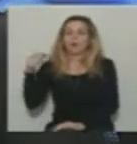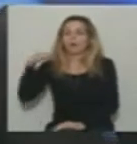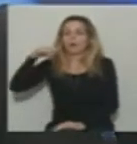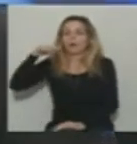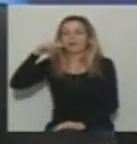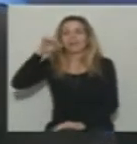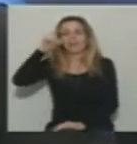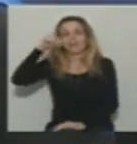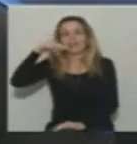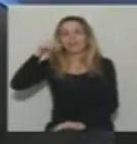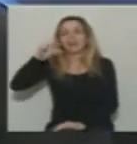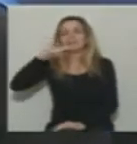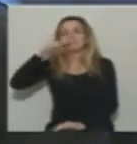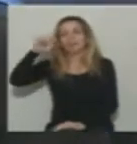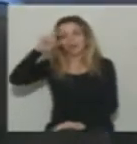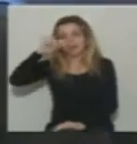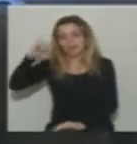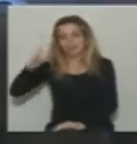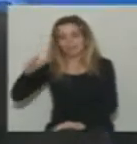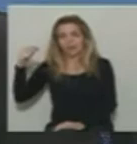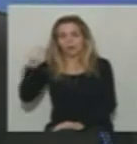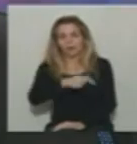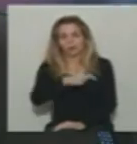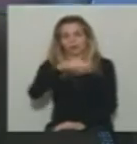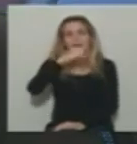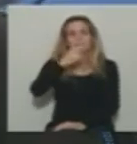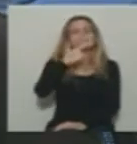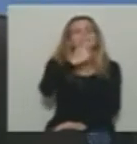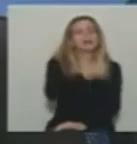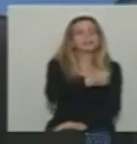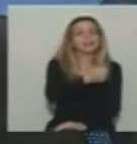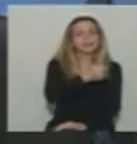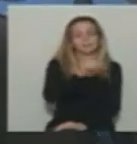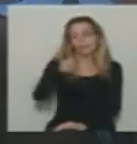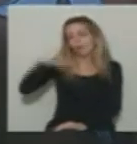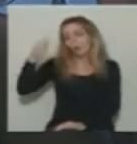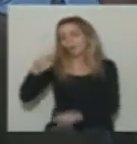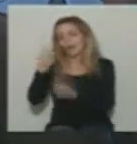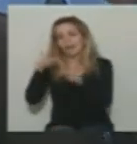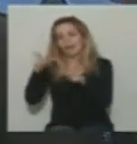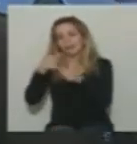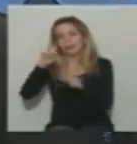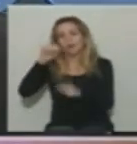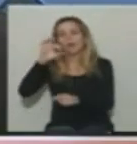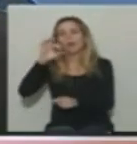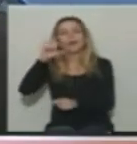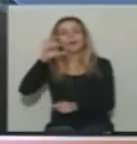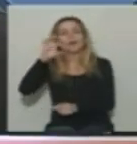vamos a escuchar ahora, si querés, y le pega Copani con una canción que es horrorosa, con todo respeto al querido Ignacio